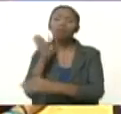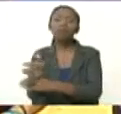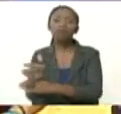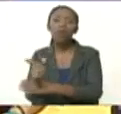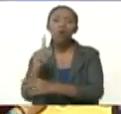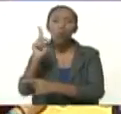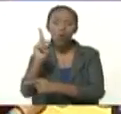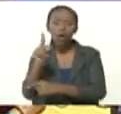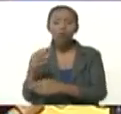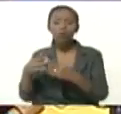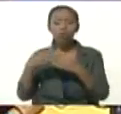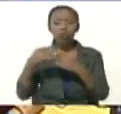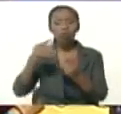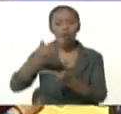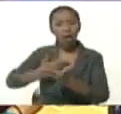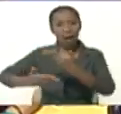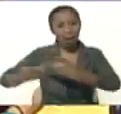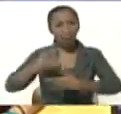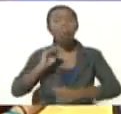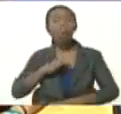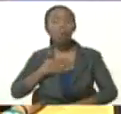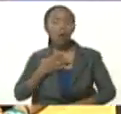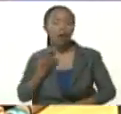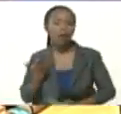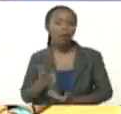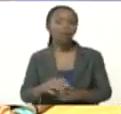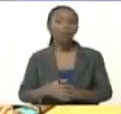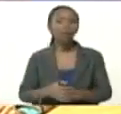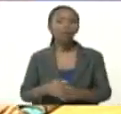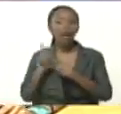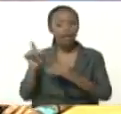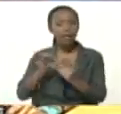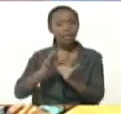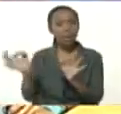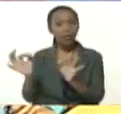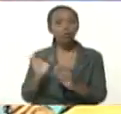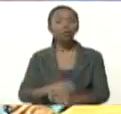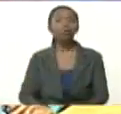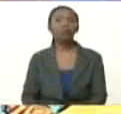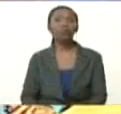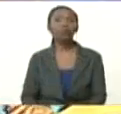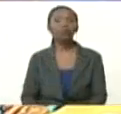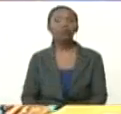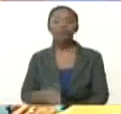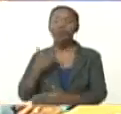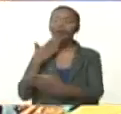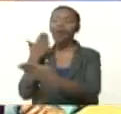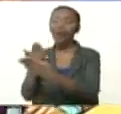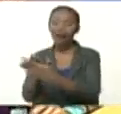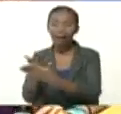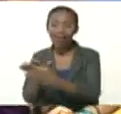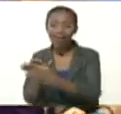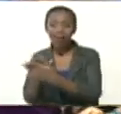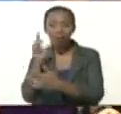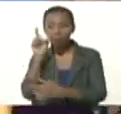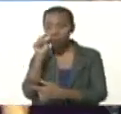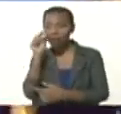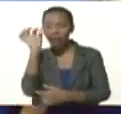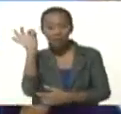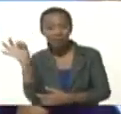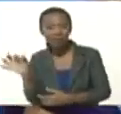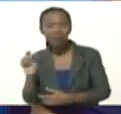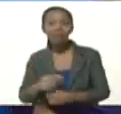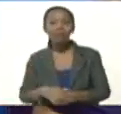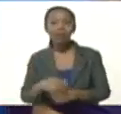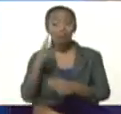y te dan dólares por tu moneda fuerte. Ese es el petro. Bueno, Adriana, muchas gracias. Saludos a todos. Vamos a ver un